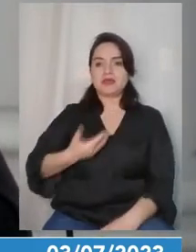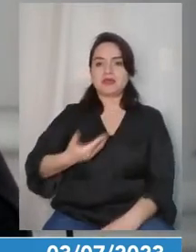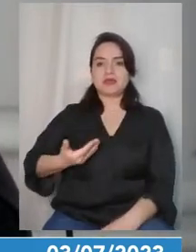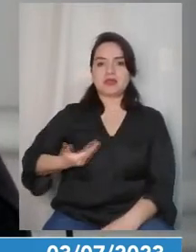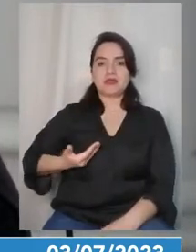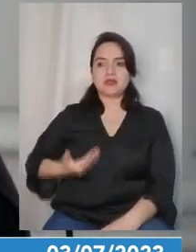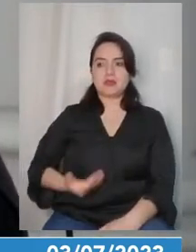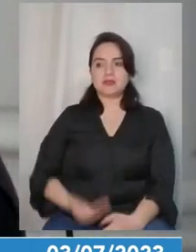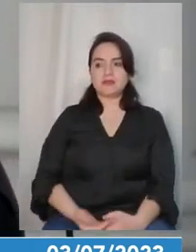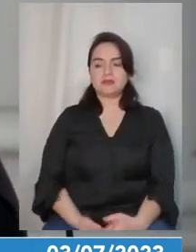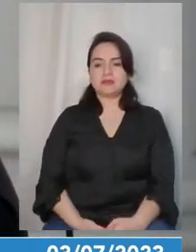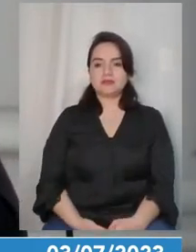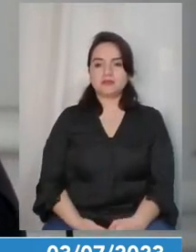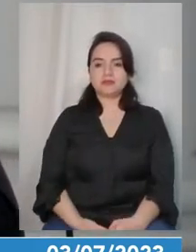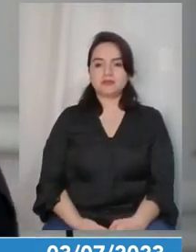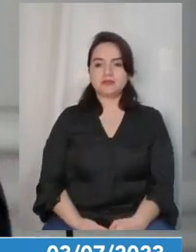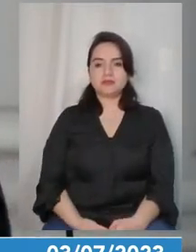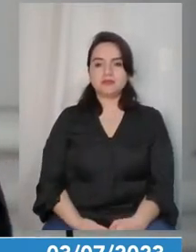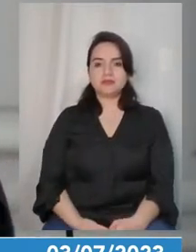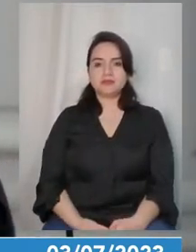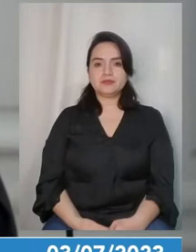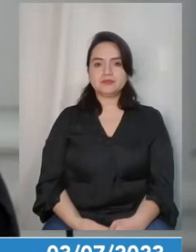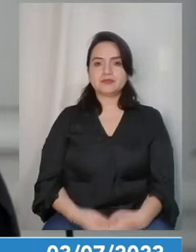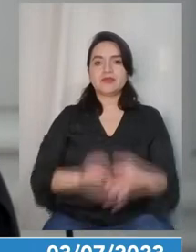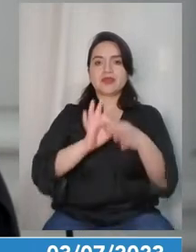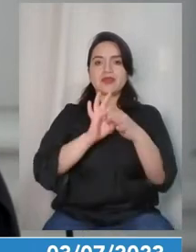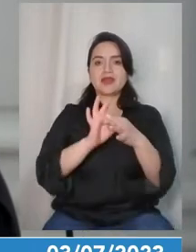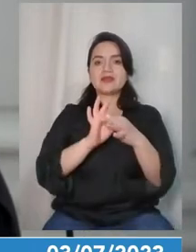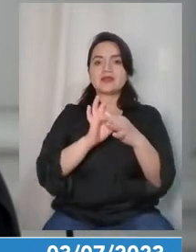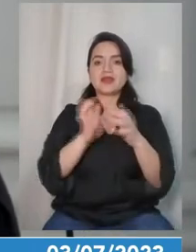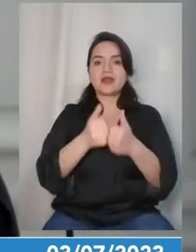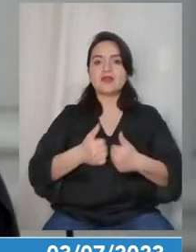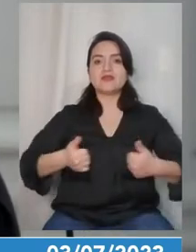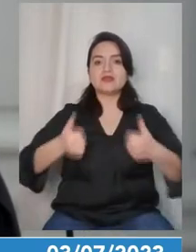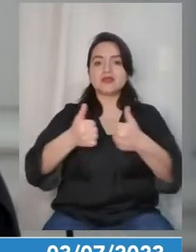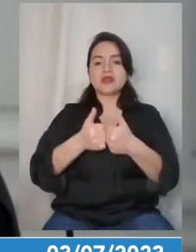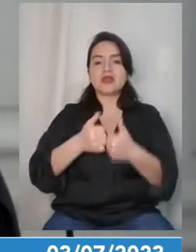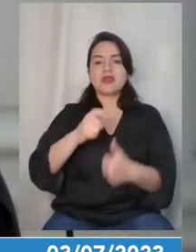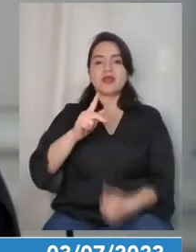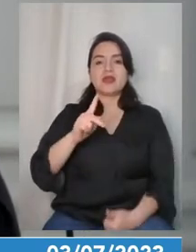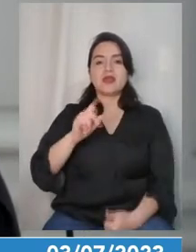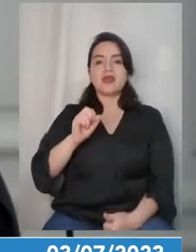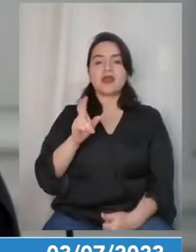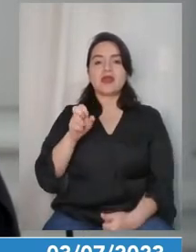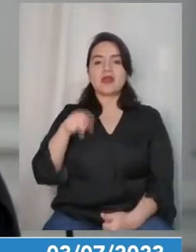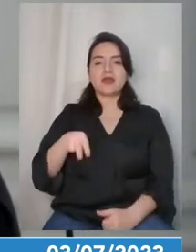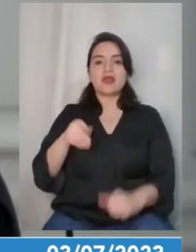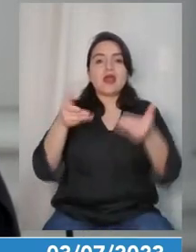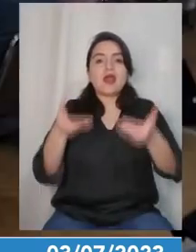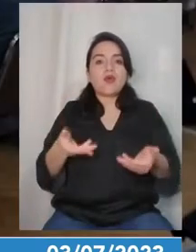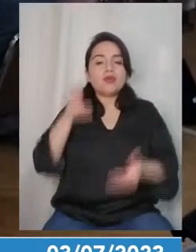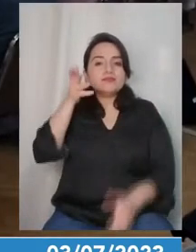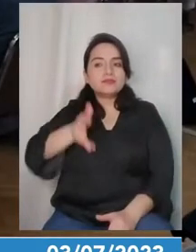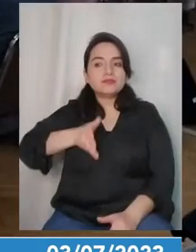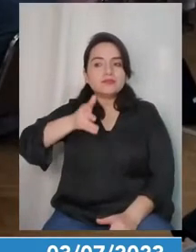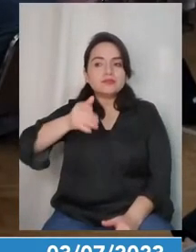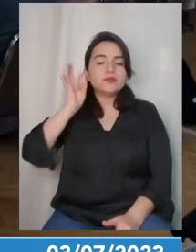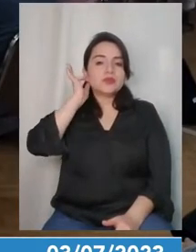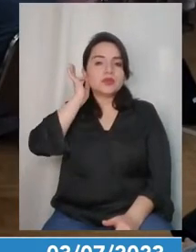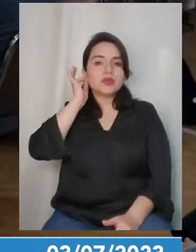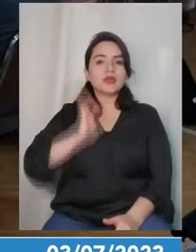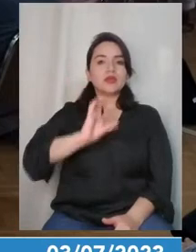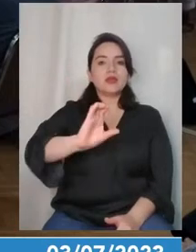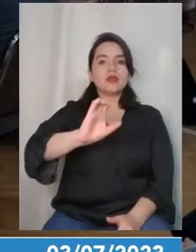Gracias, consejera Karen Araya. Vamos a dar la palabra a la consejera Claudia MacLean. Muchas